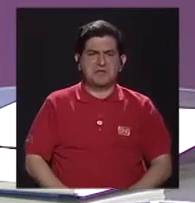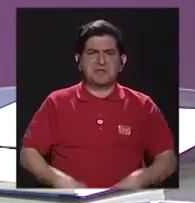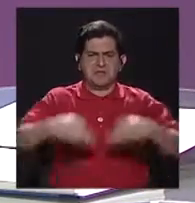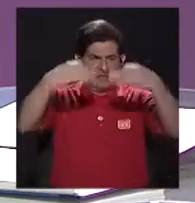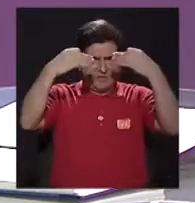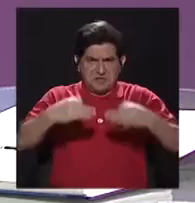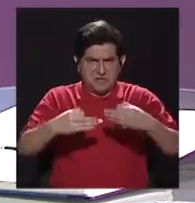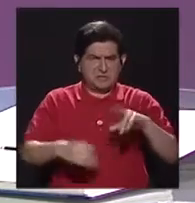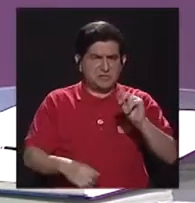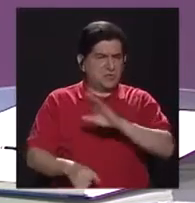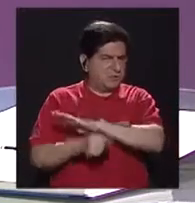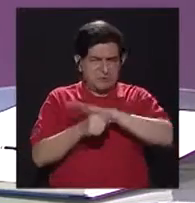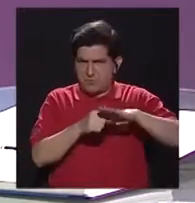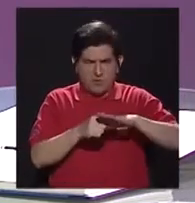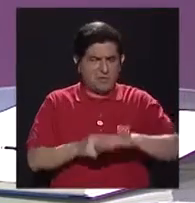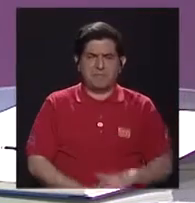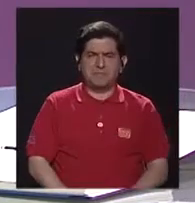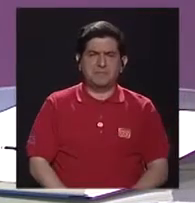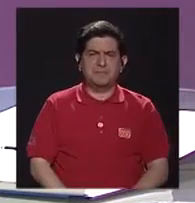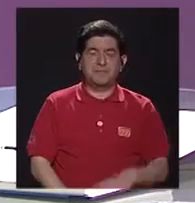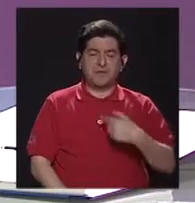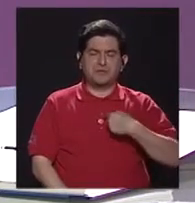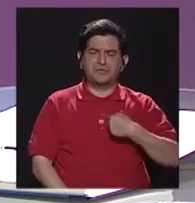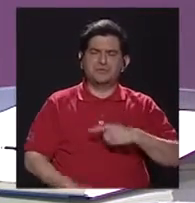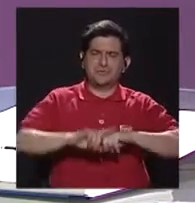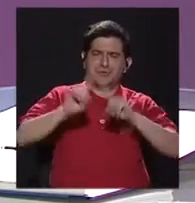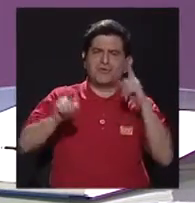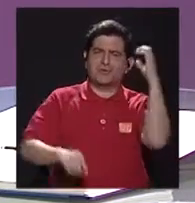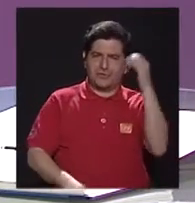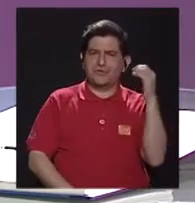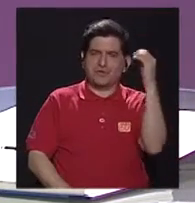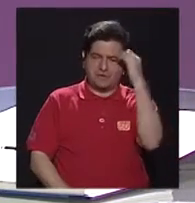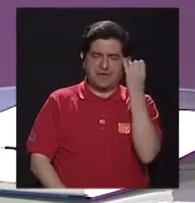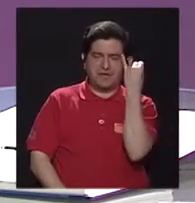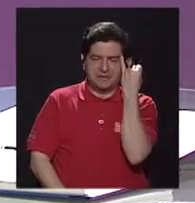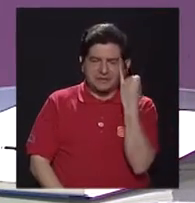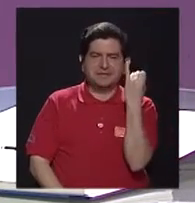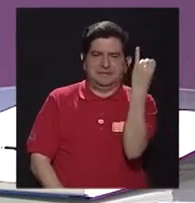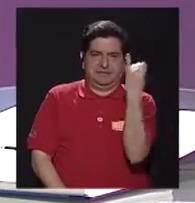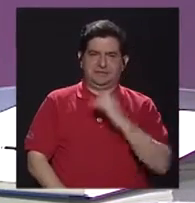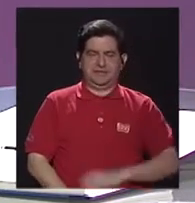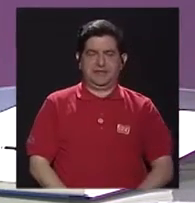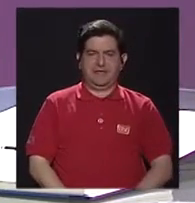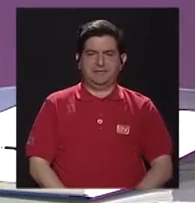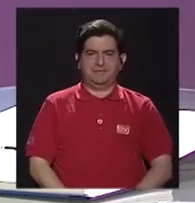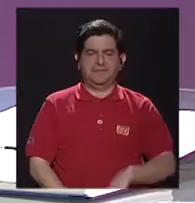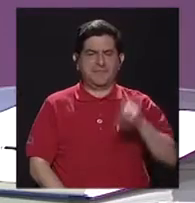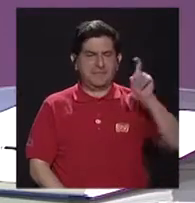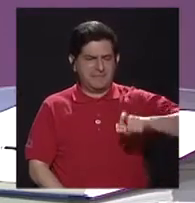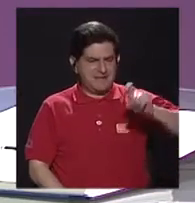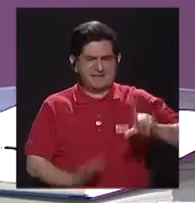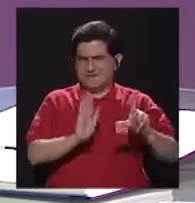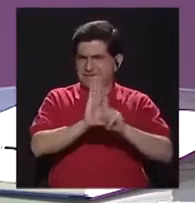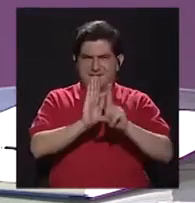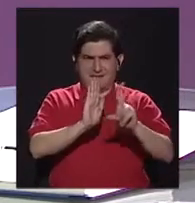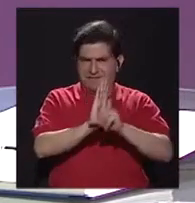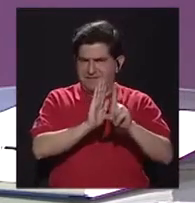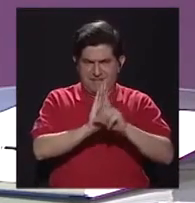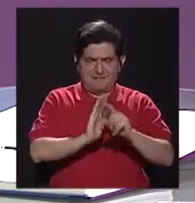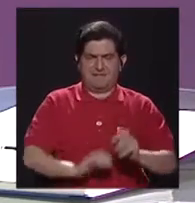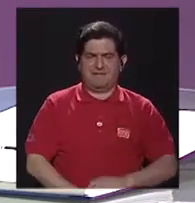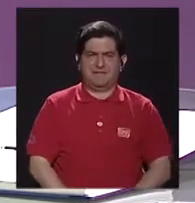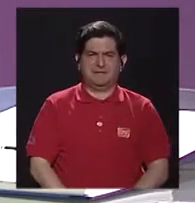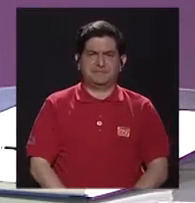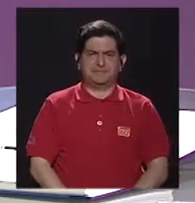suficiente? Bueno, yo he discrepado totalmente de esta idea de que se requiere una ley o de que es